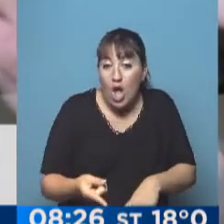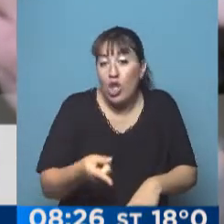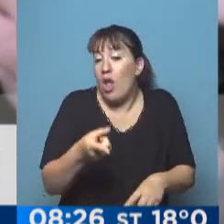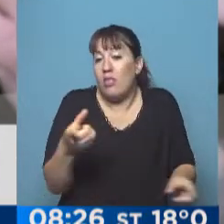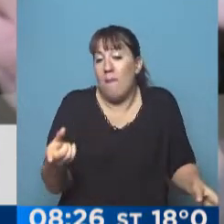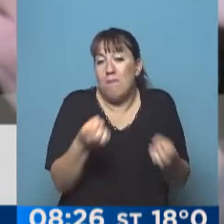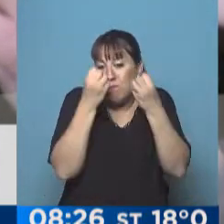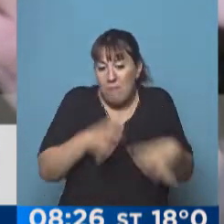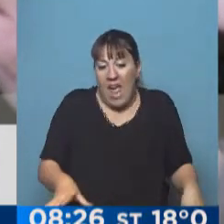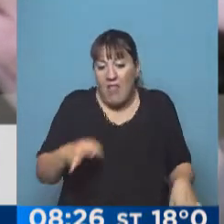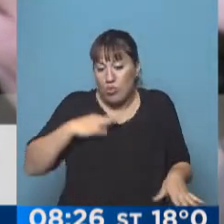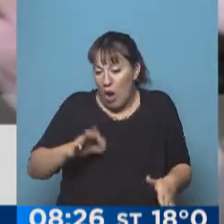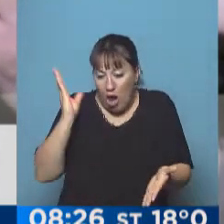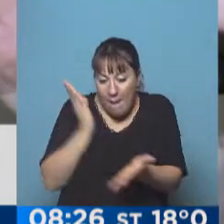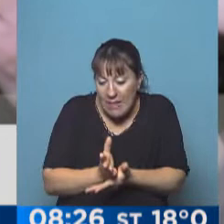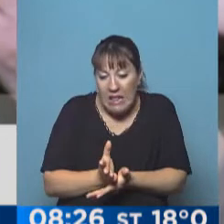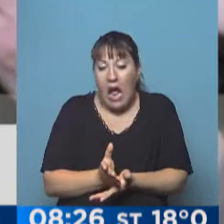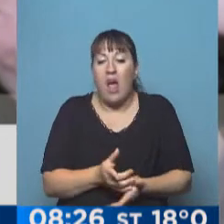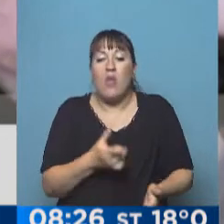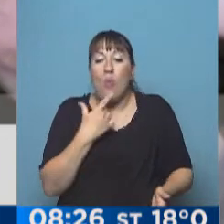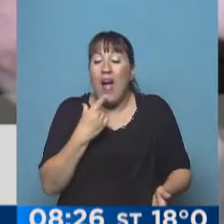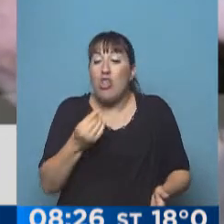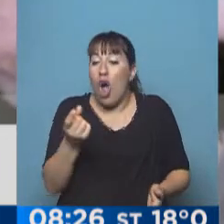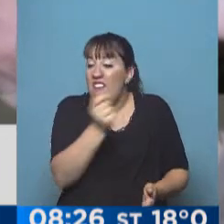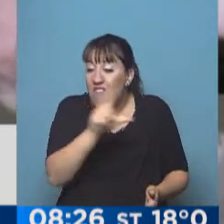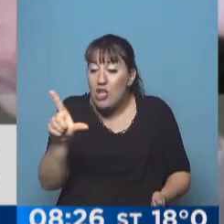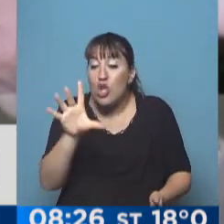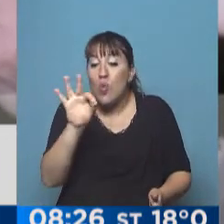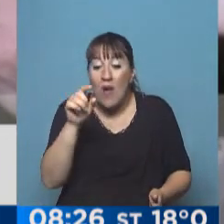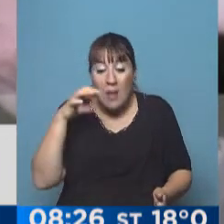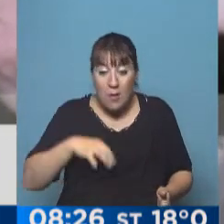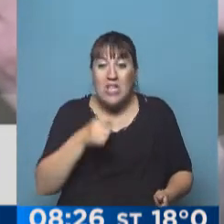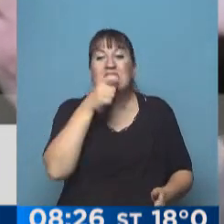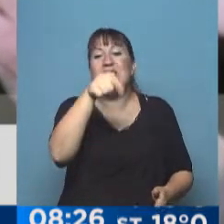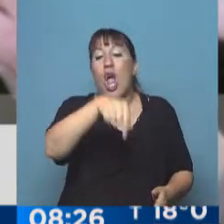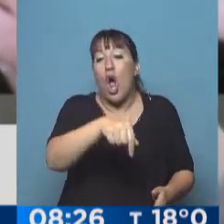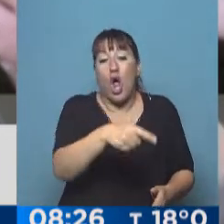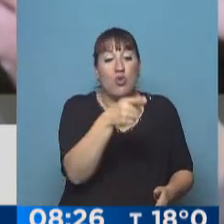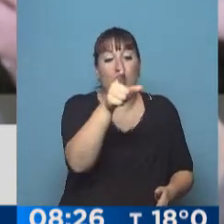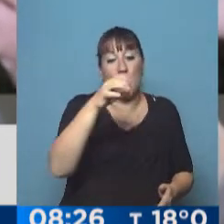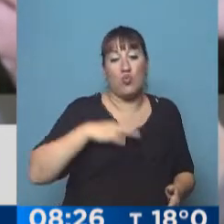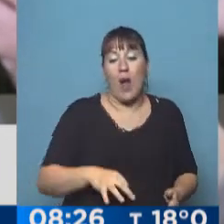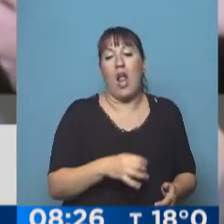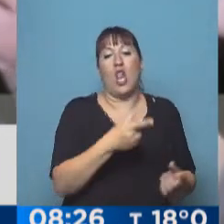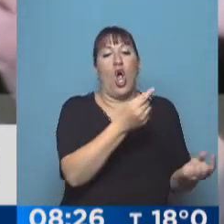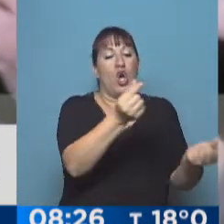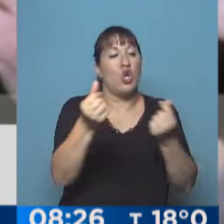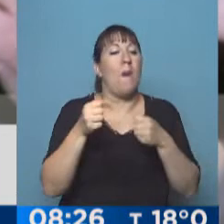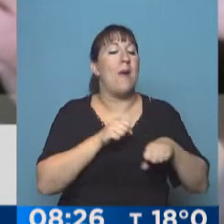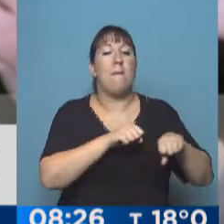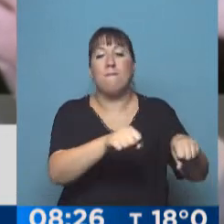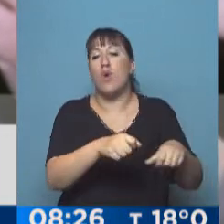con la mitad de su sueldo cuando tenga 50 por ciento inflación con el sueldo que hoy tiene decía empiezo y con compras en un mercado